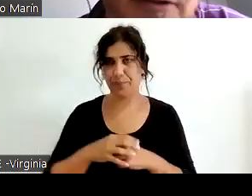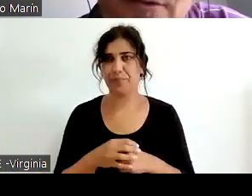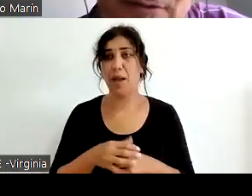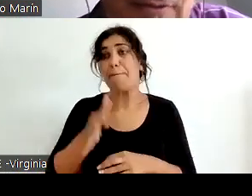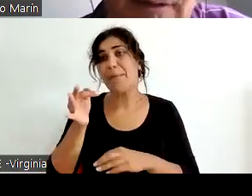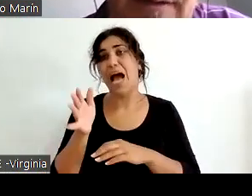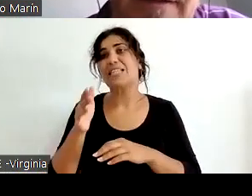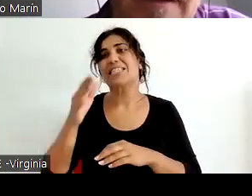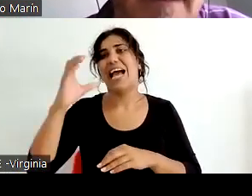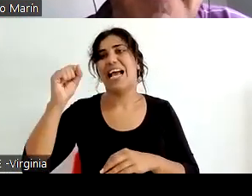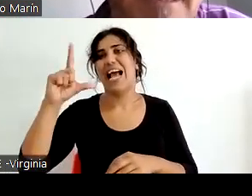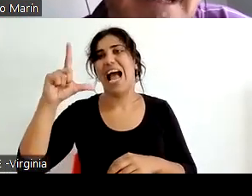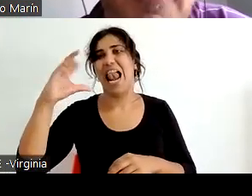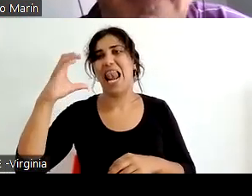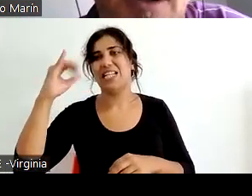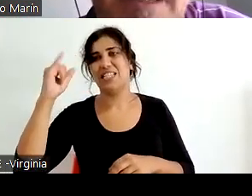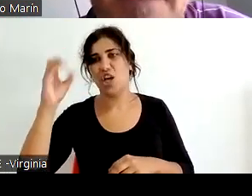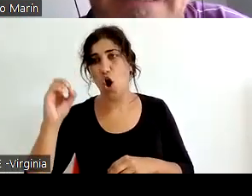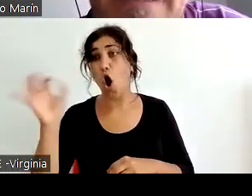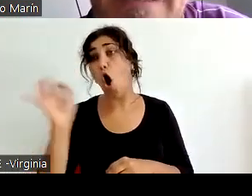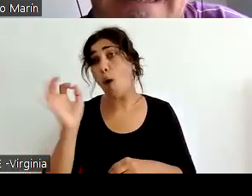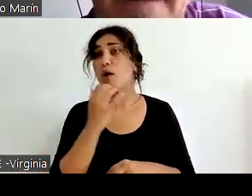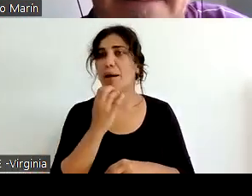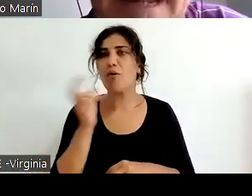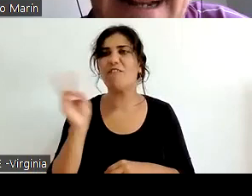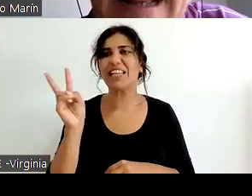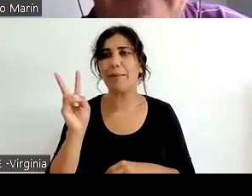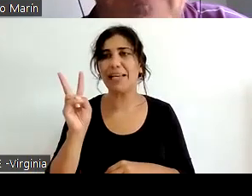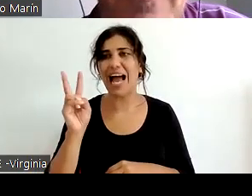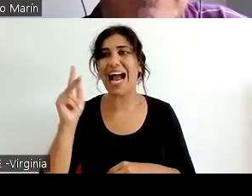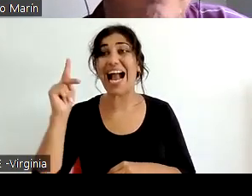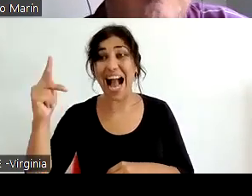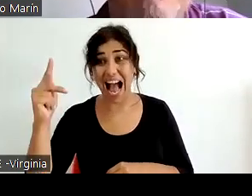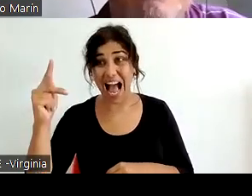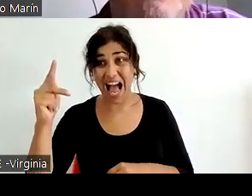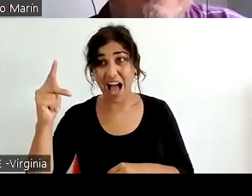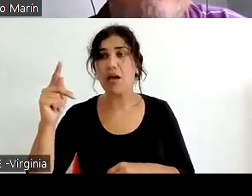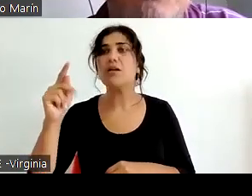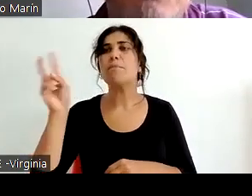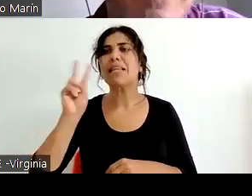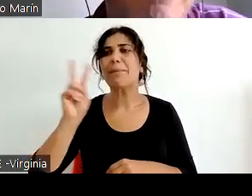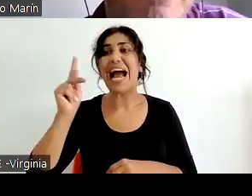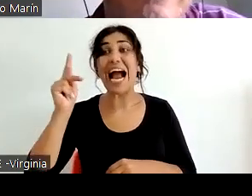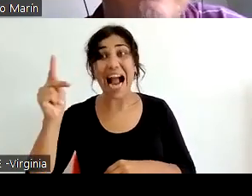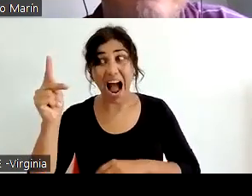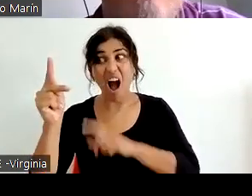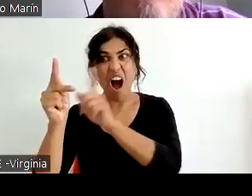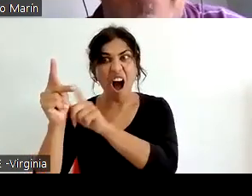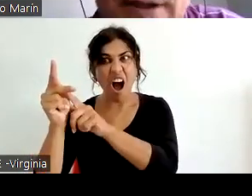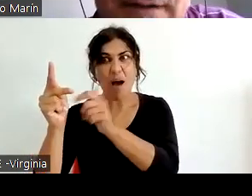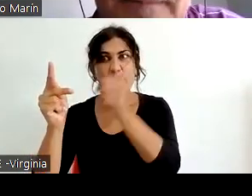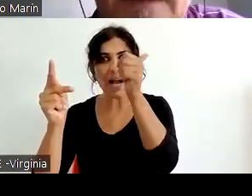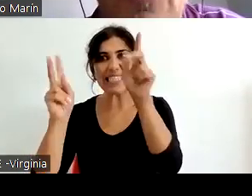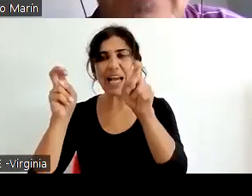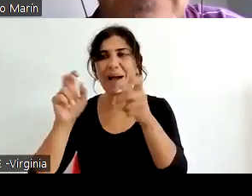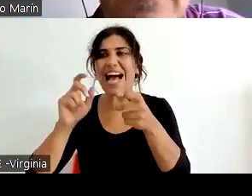el calcio y la vitamina, y por ejemplo la vitamina K. ¿Sabéis que la vitamina K está muy implicada en la